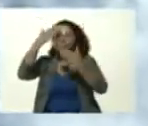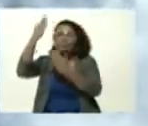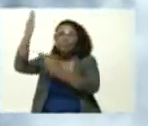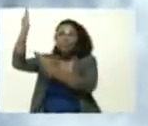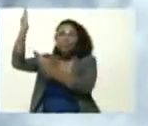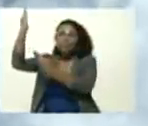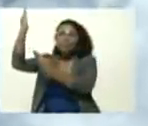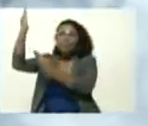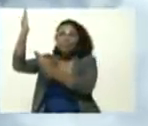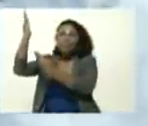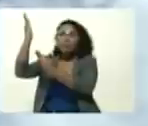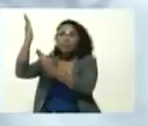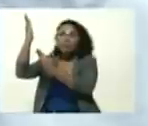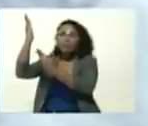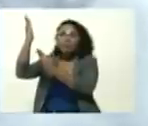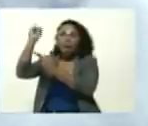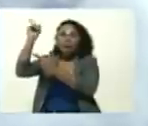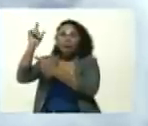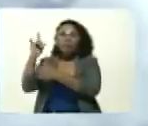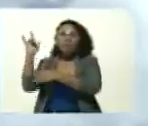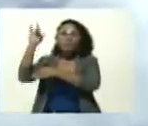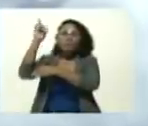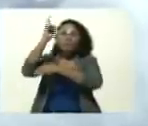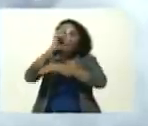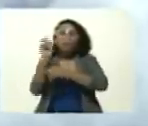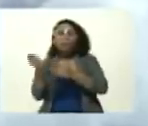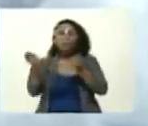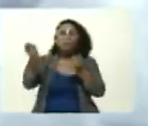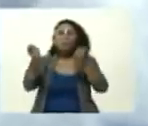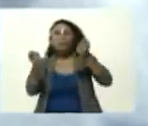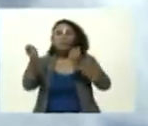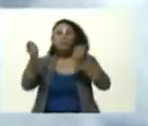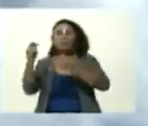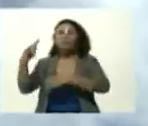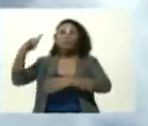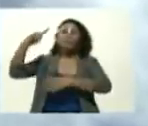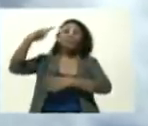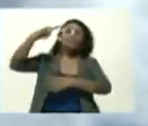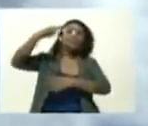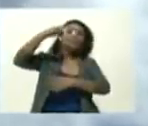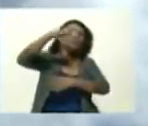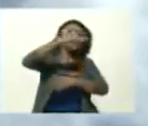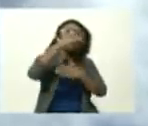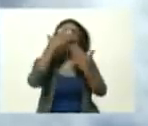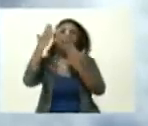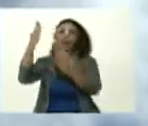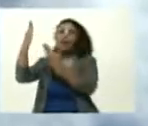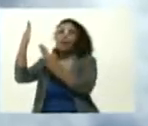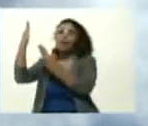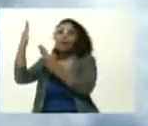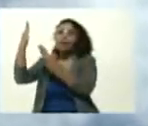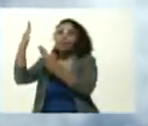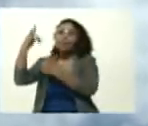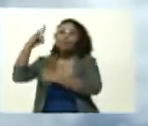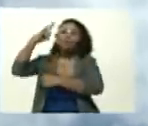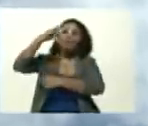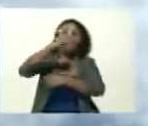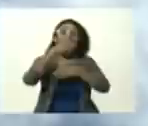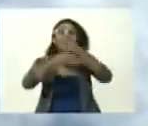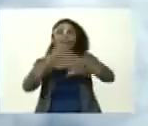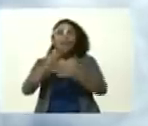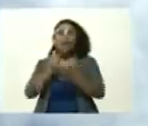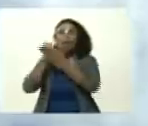ahí están nuestros pilotos militares, la aviación. Ahí está nuestros pilotos llevando la